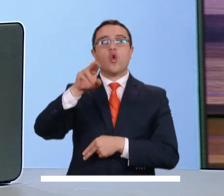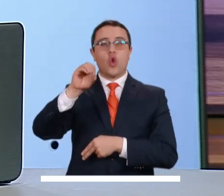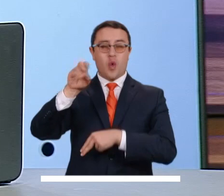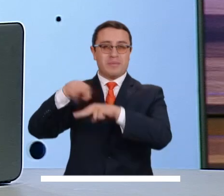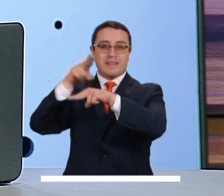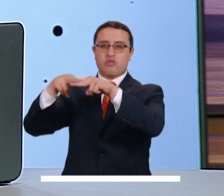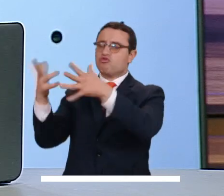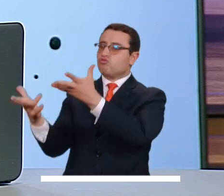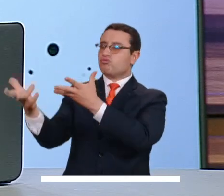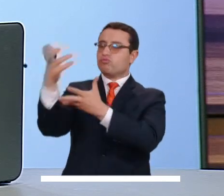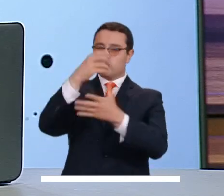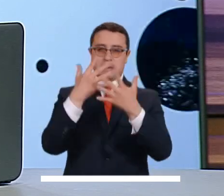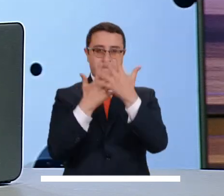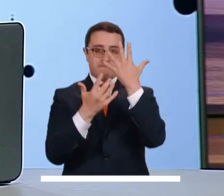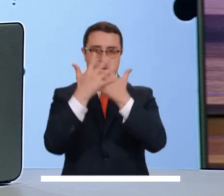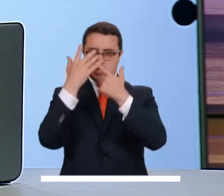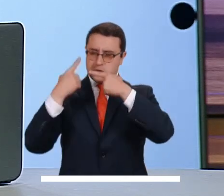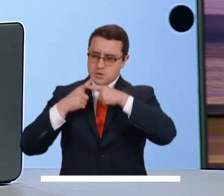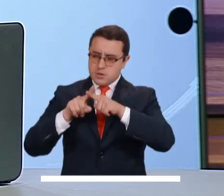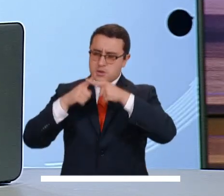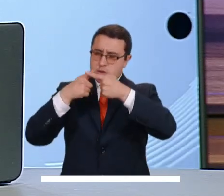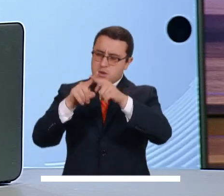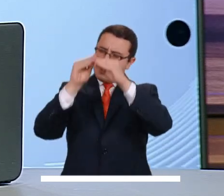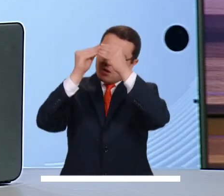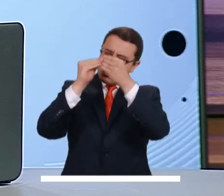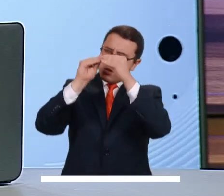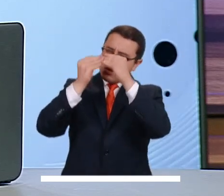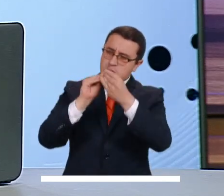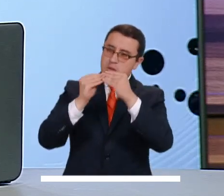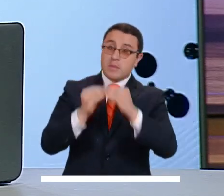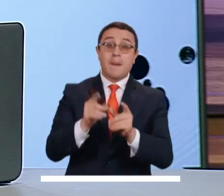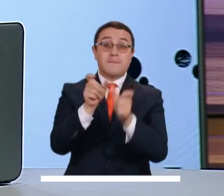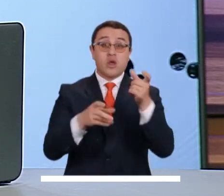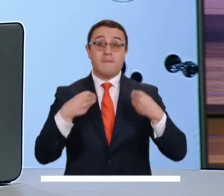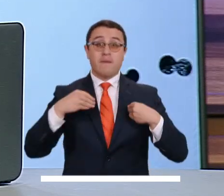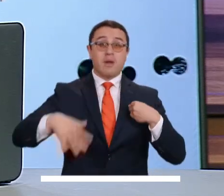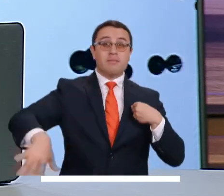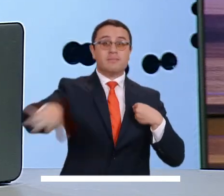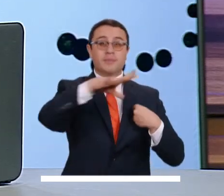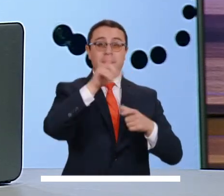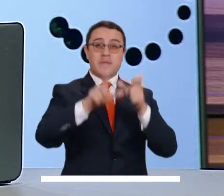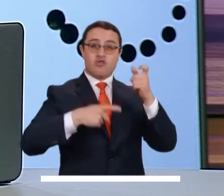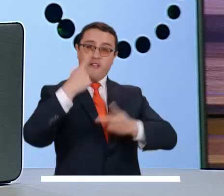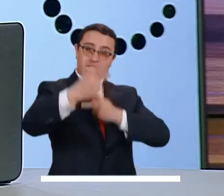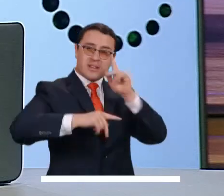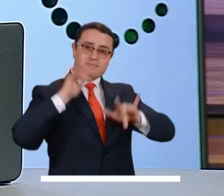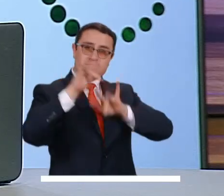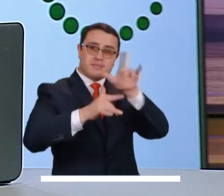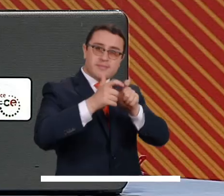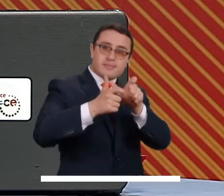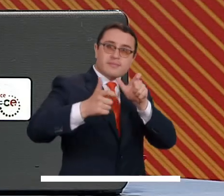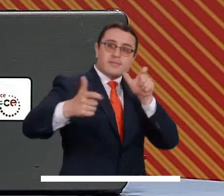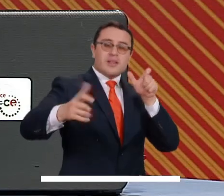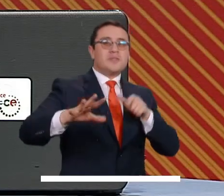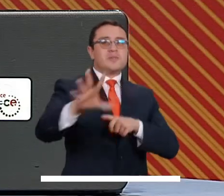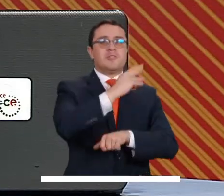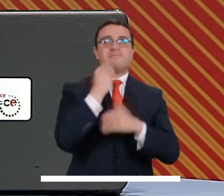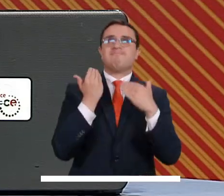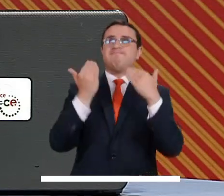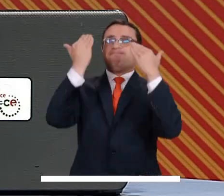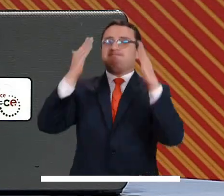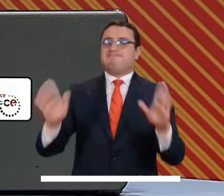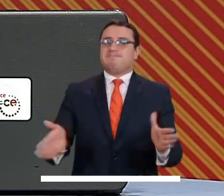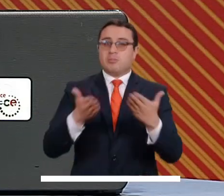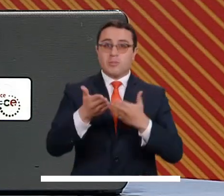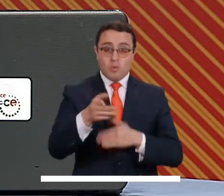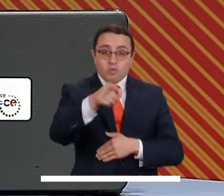atractivos turísticos del municipio. Los habitantes del lugar esperan que el incremento de visitas los beneficie a todos. Si usted está en